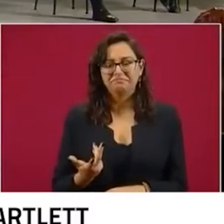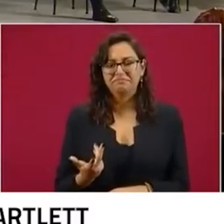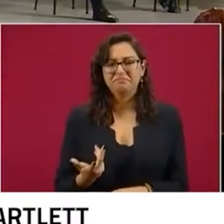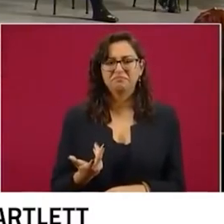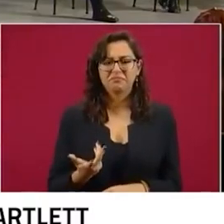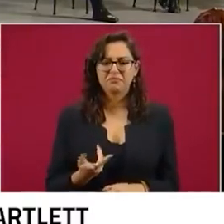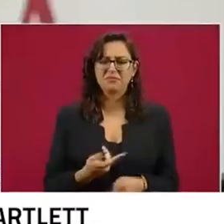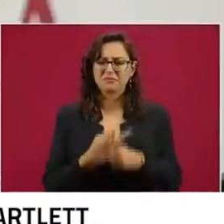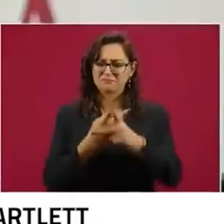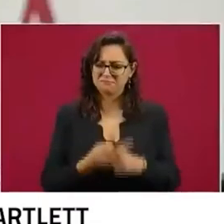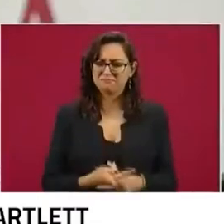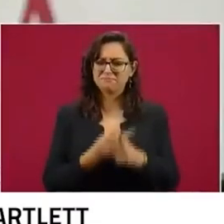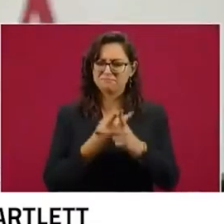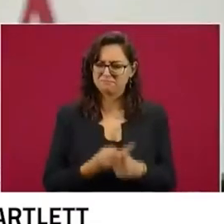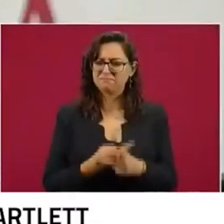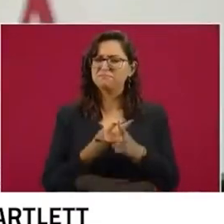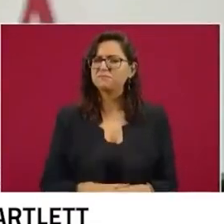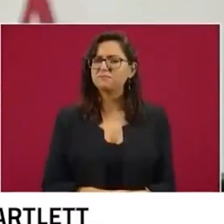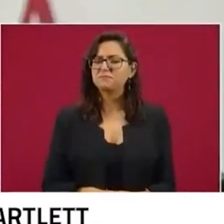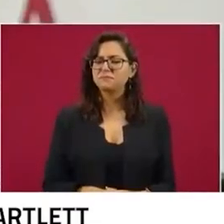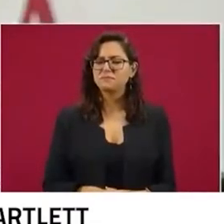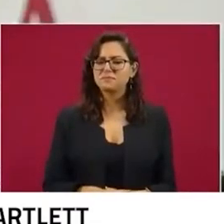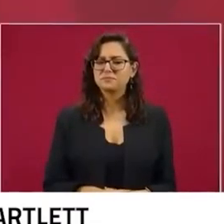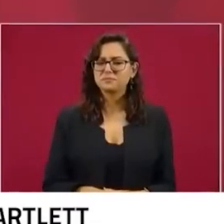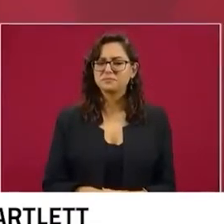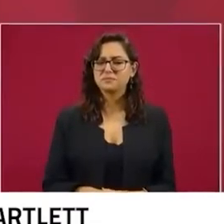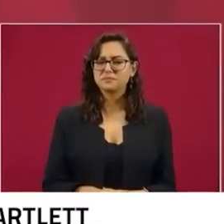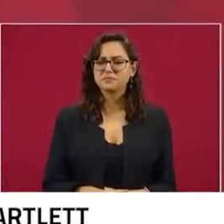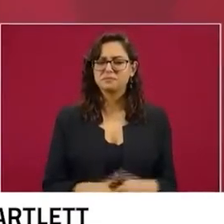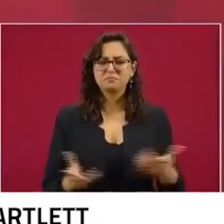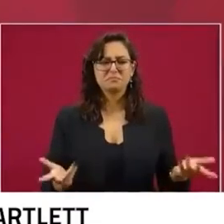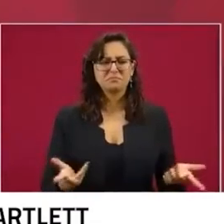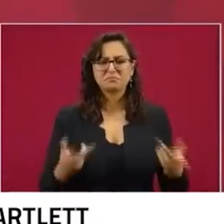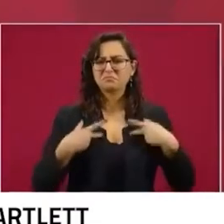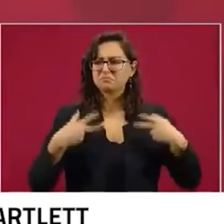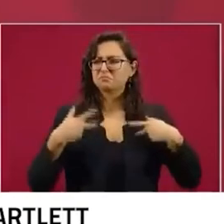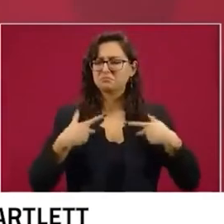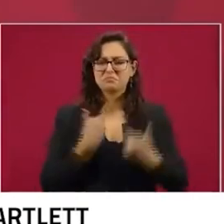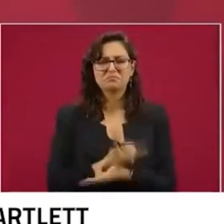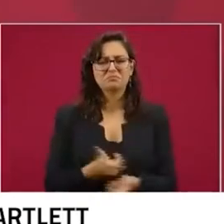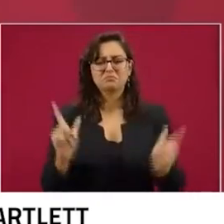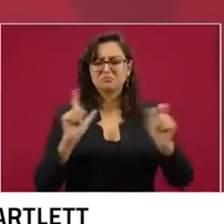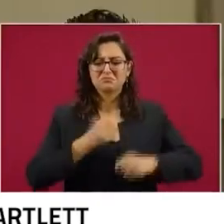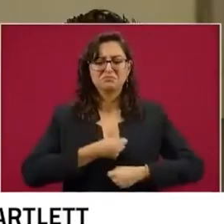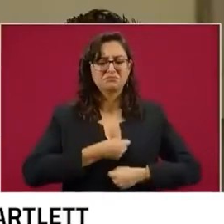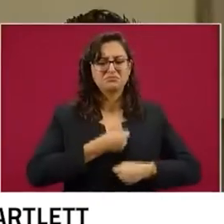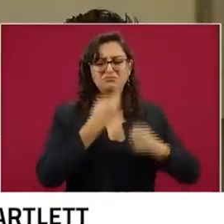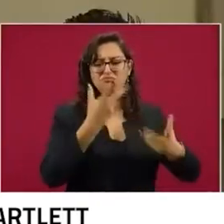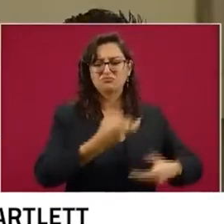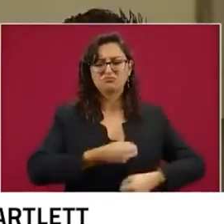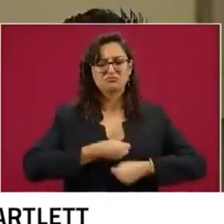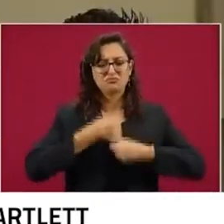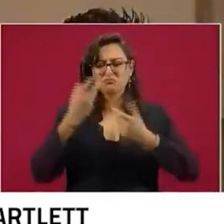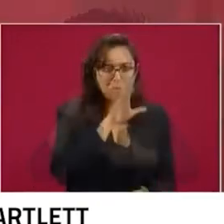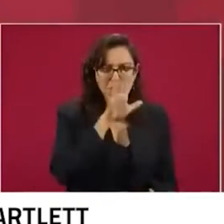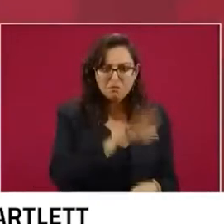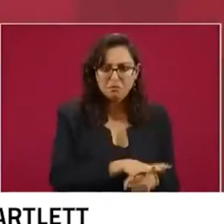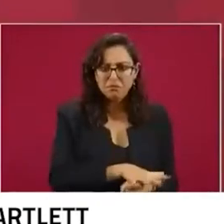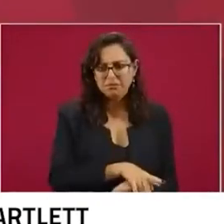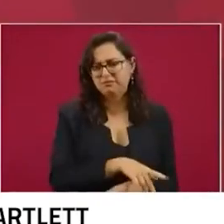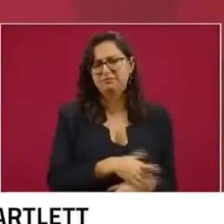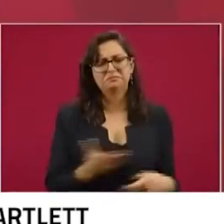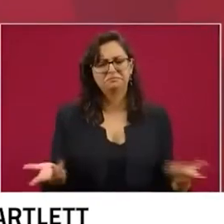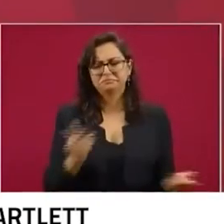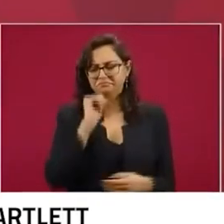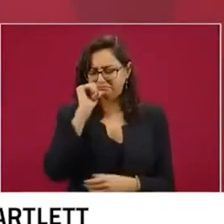tolerantes en cuanto a que se expresen los servidores públicos que haya